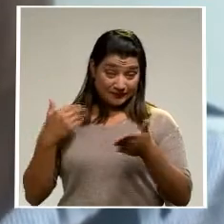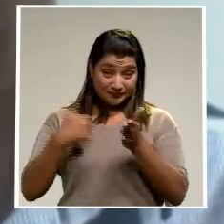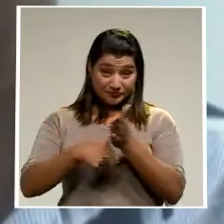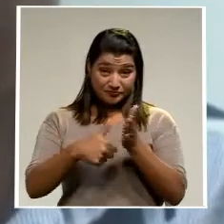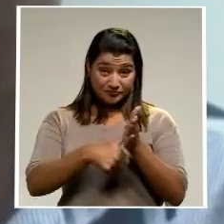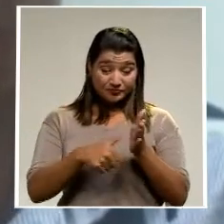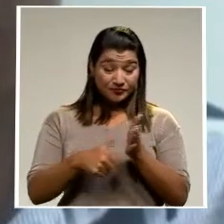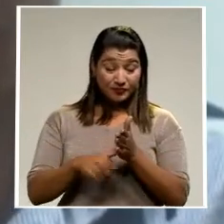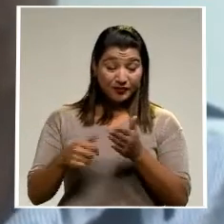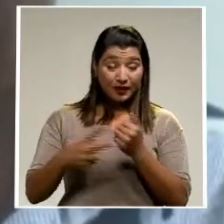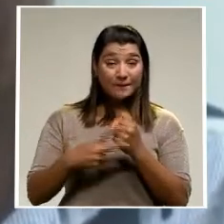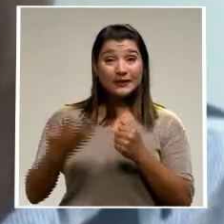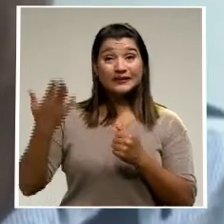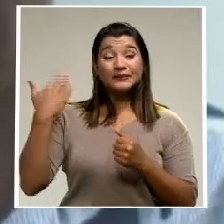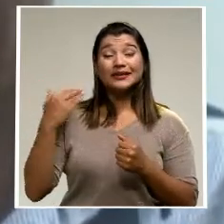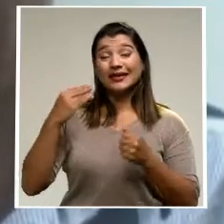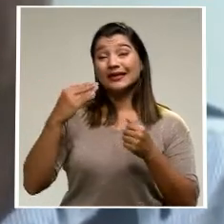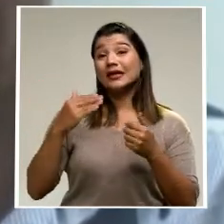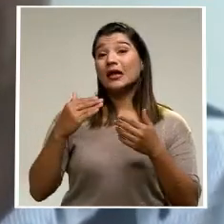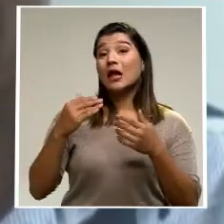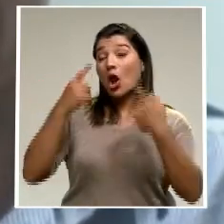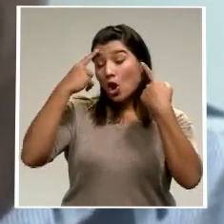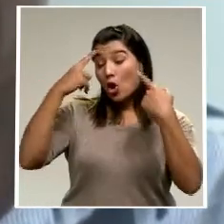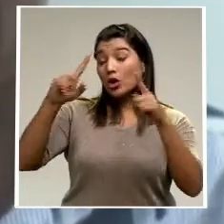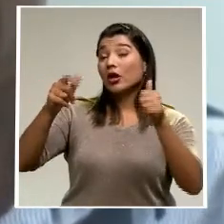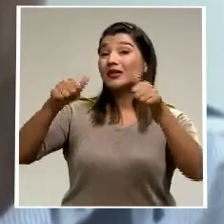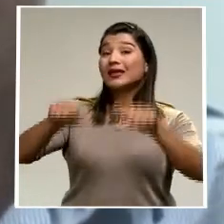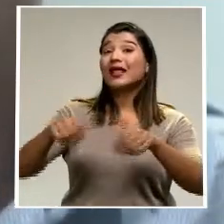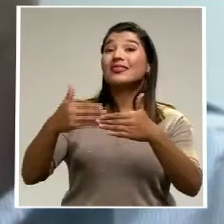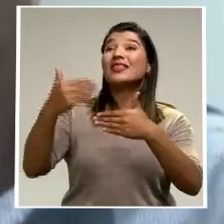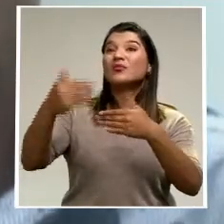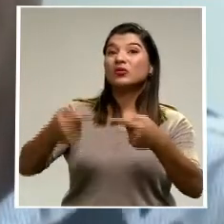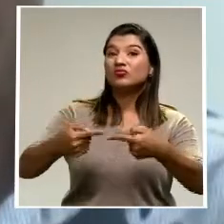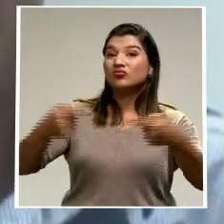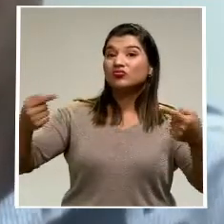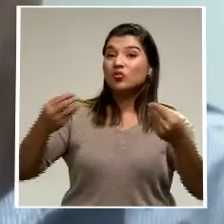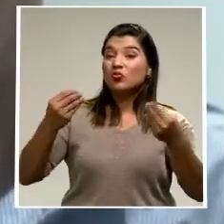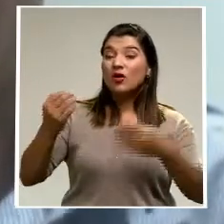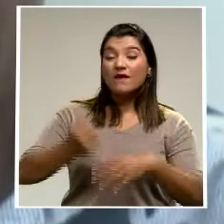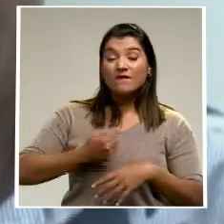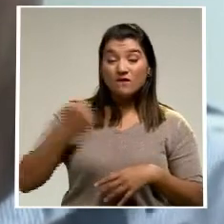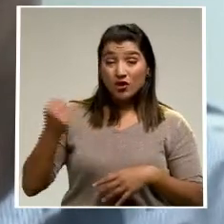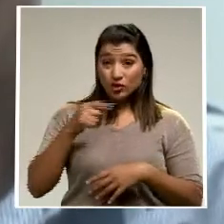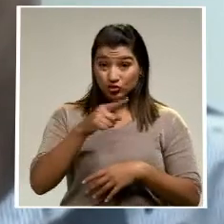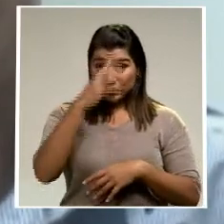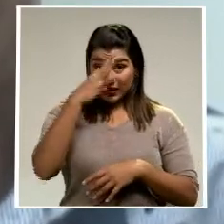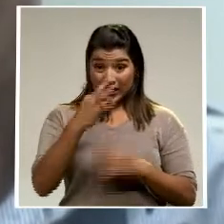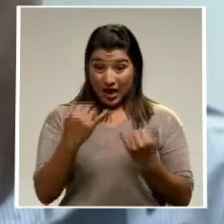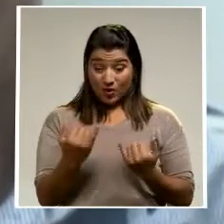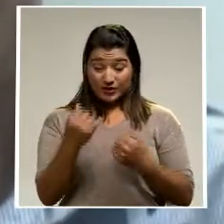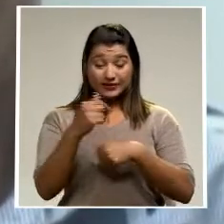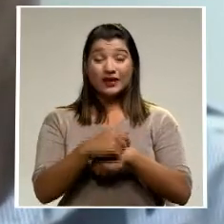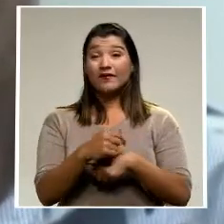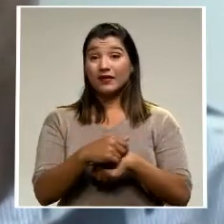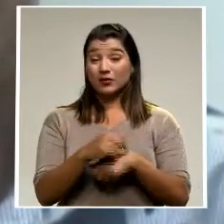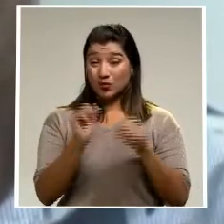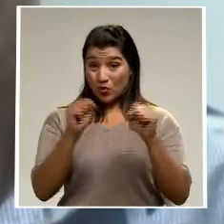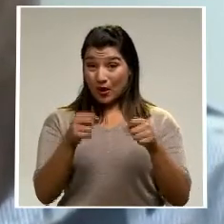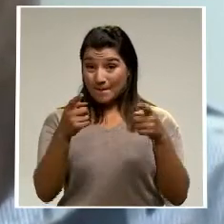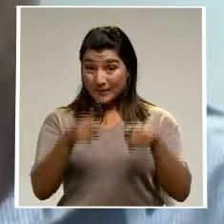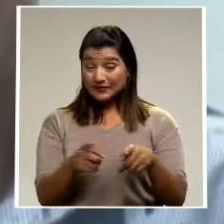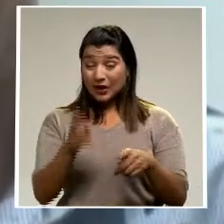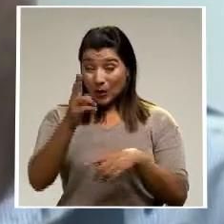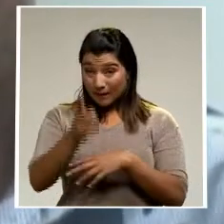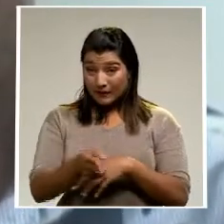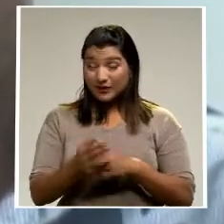se definió luego de una polarización fortísima. ¿Vos crees que en esta ocasión va a volver a ocurrir lo